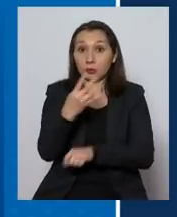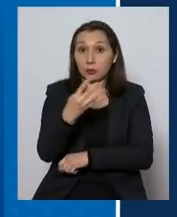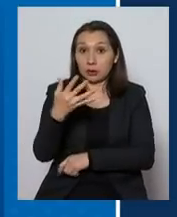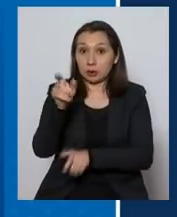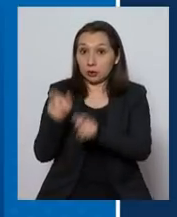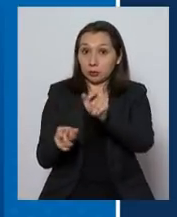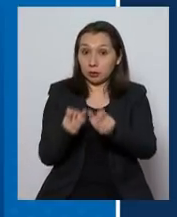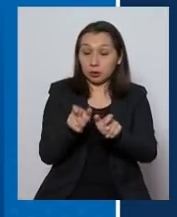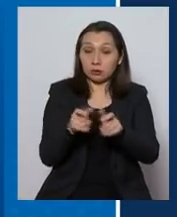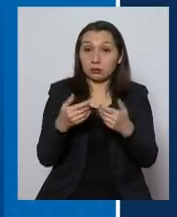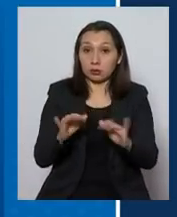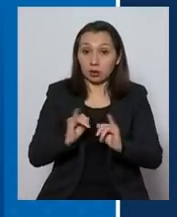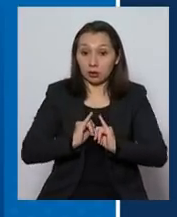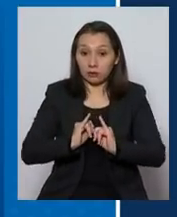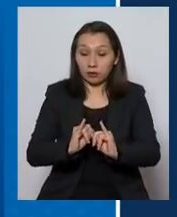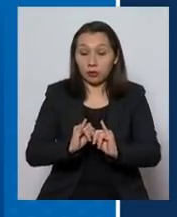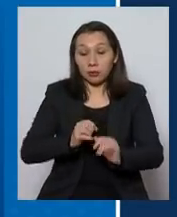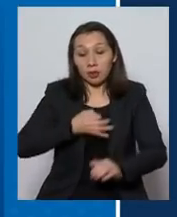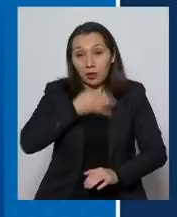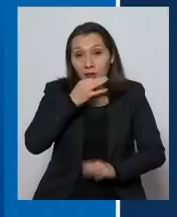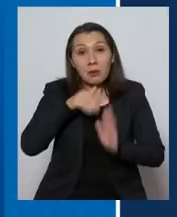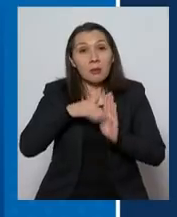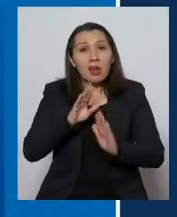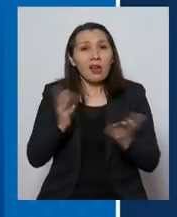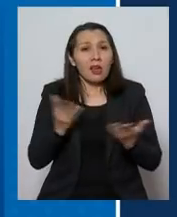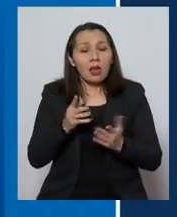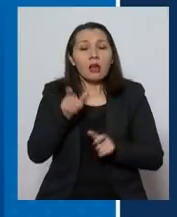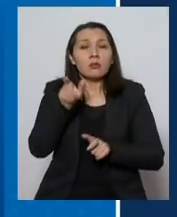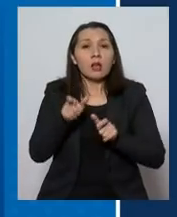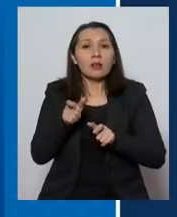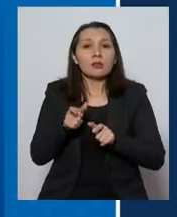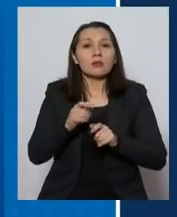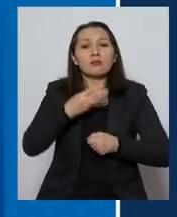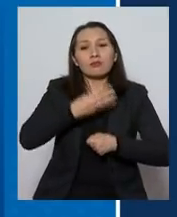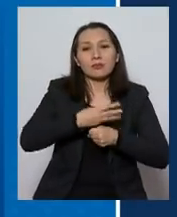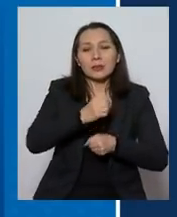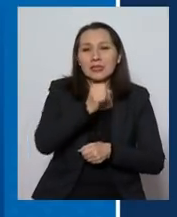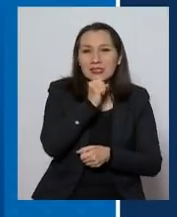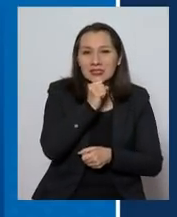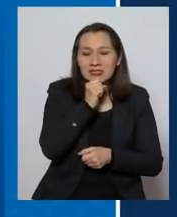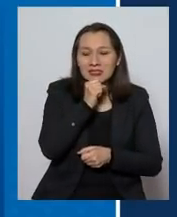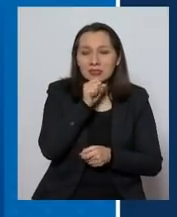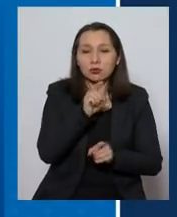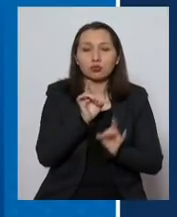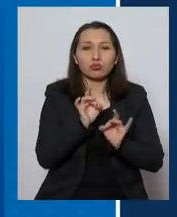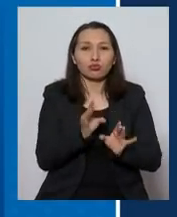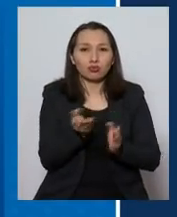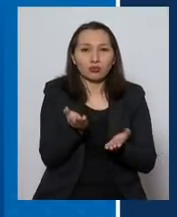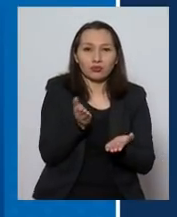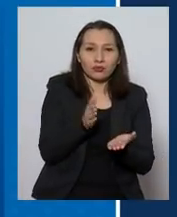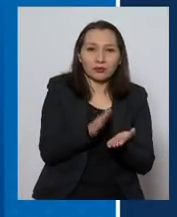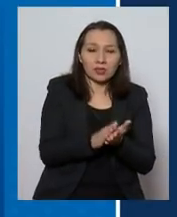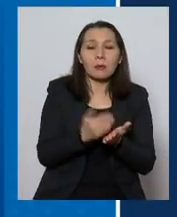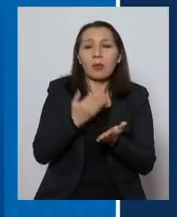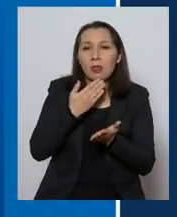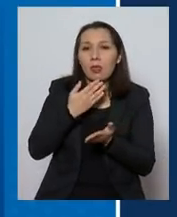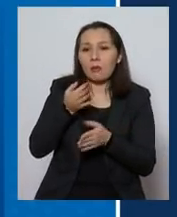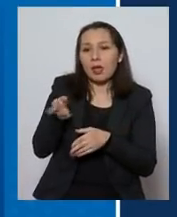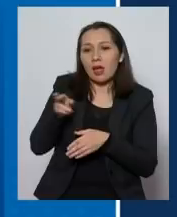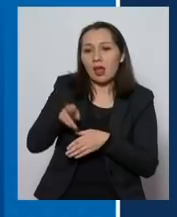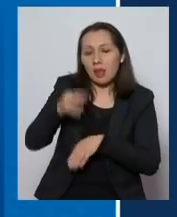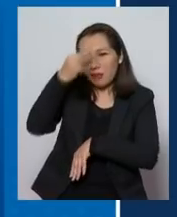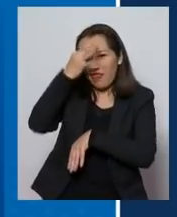como hemos manifestado, la mayoría de ellas son personas adultos mayores y personas que